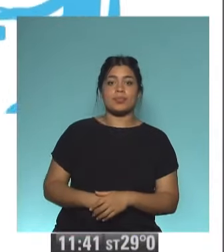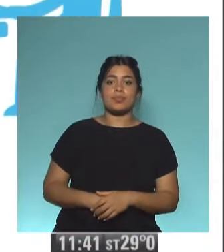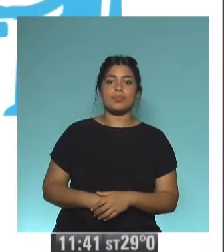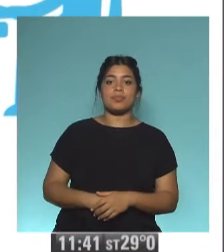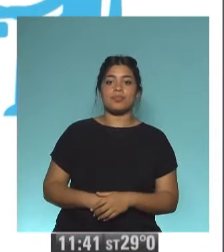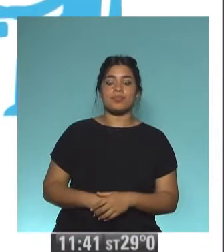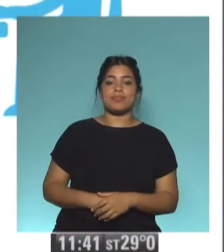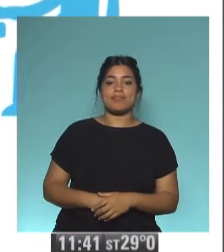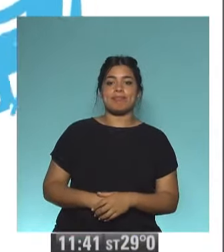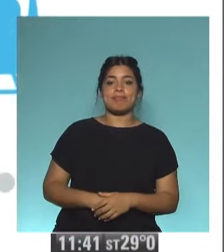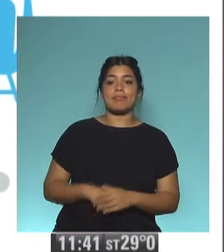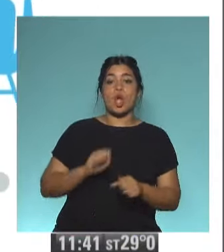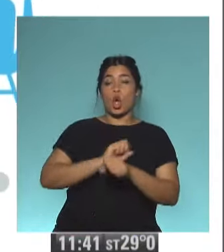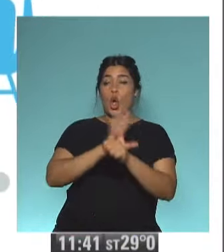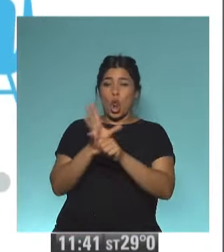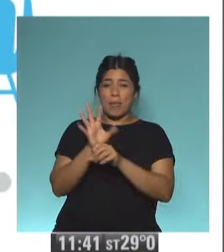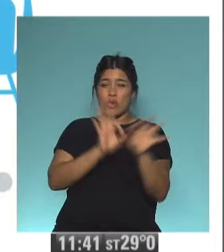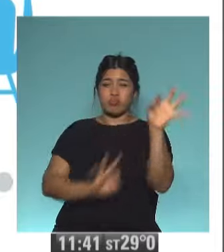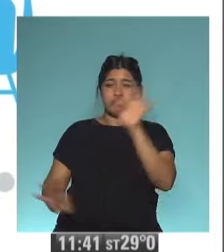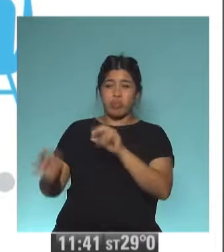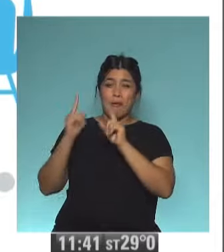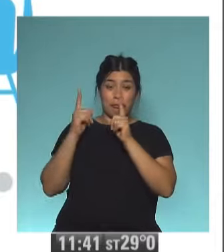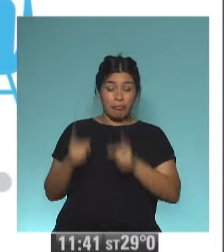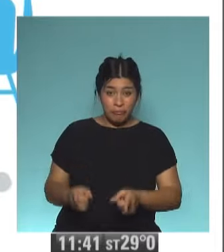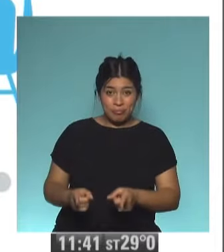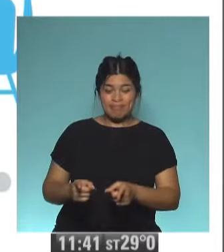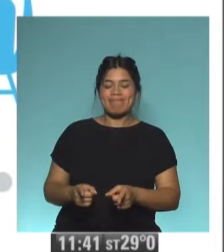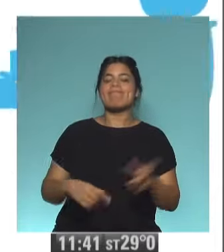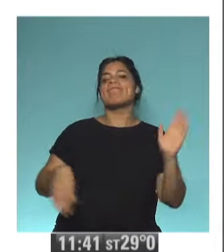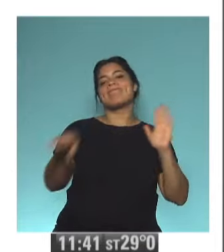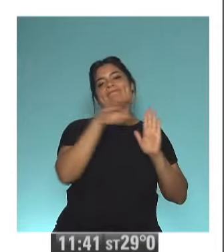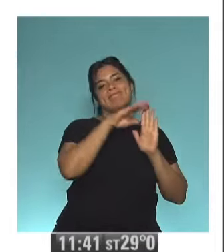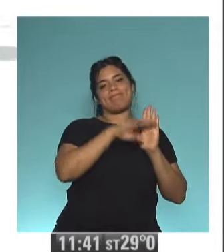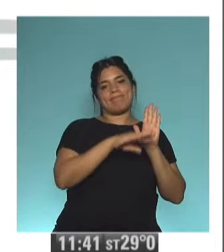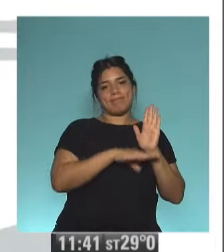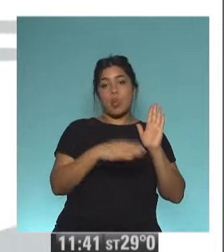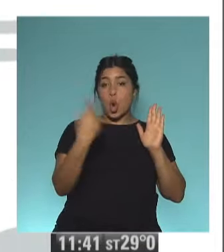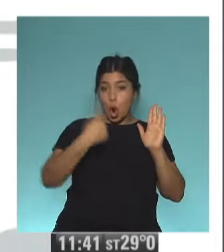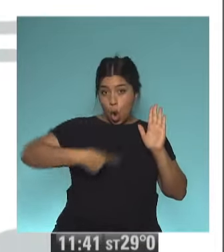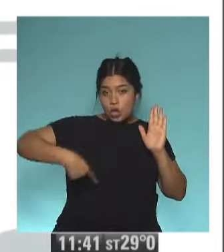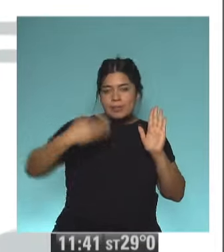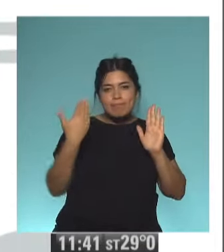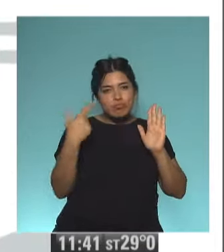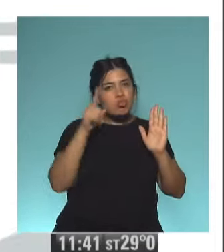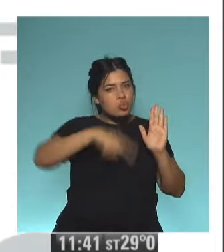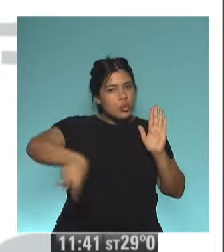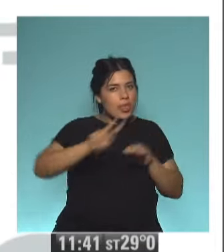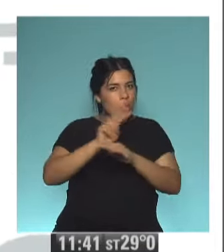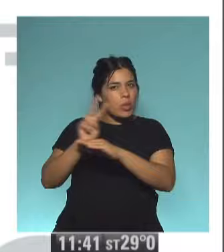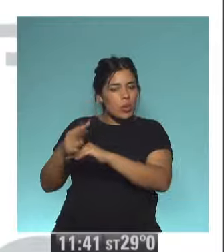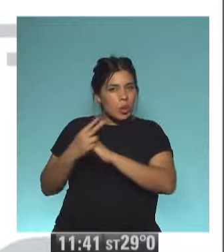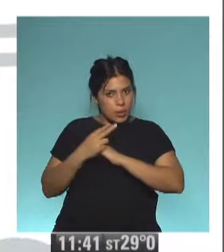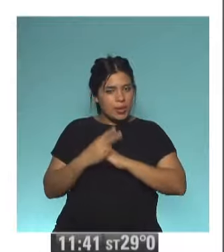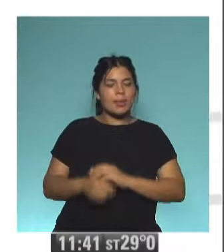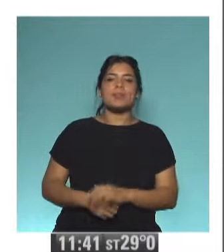Mientras convivamos con el COVID-19, estas son algunas cosas que podemos hacer para protegernos entre todos y